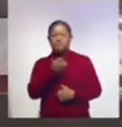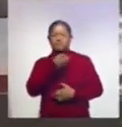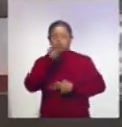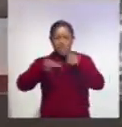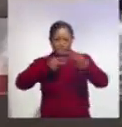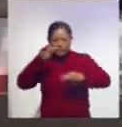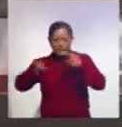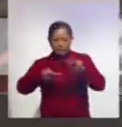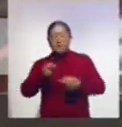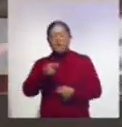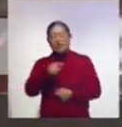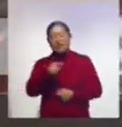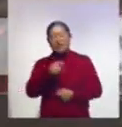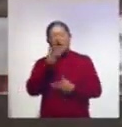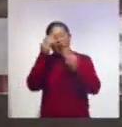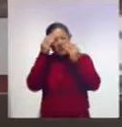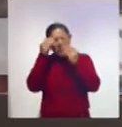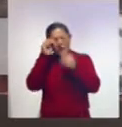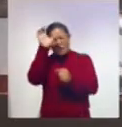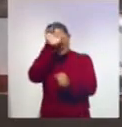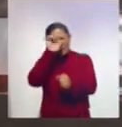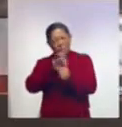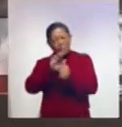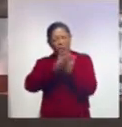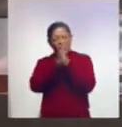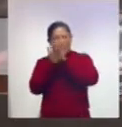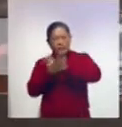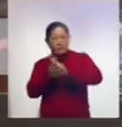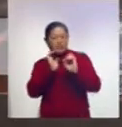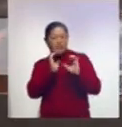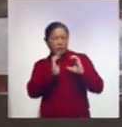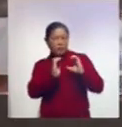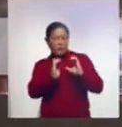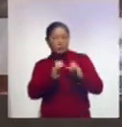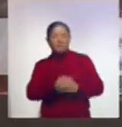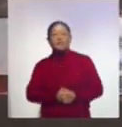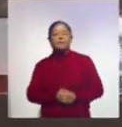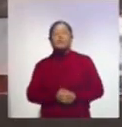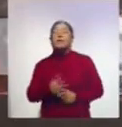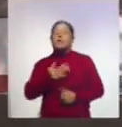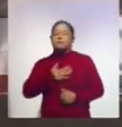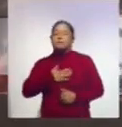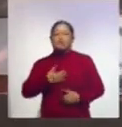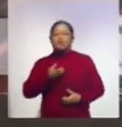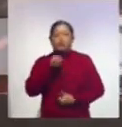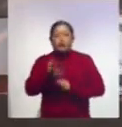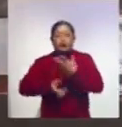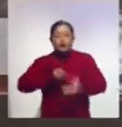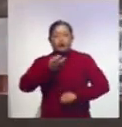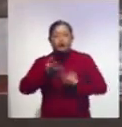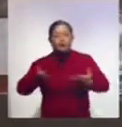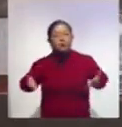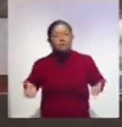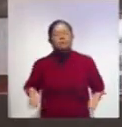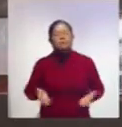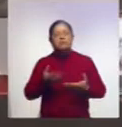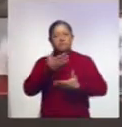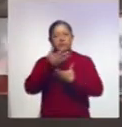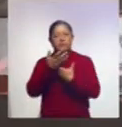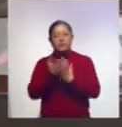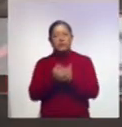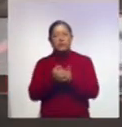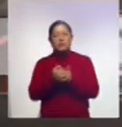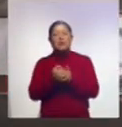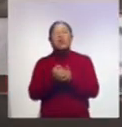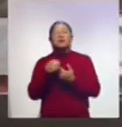de la prevención y llevar a cabo el conocimiento y transmitirlo para el saber qué hacer y el qué no hacer en caso de